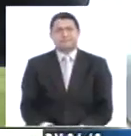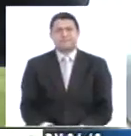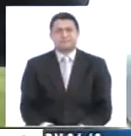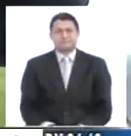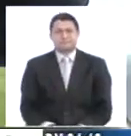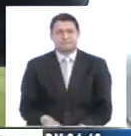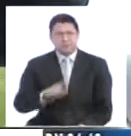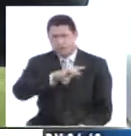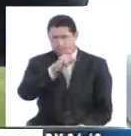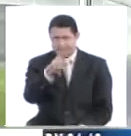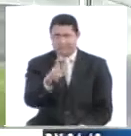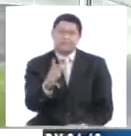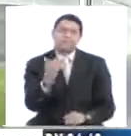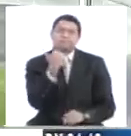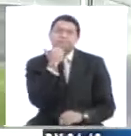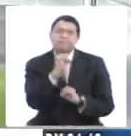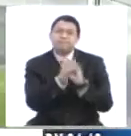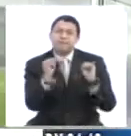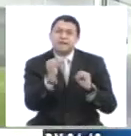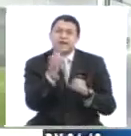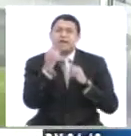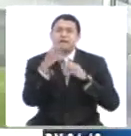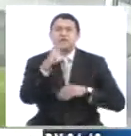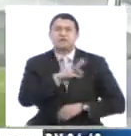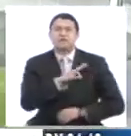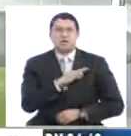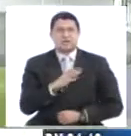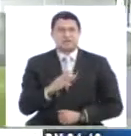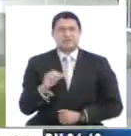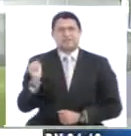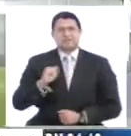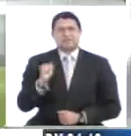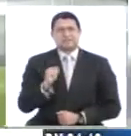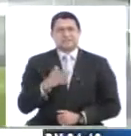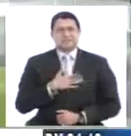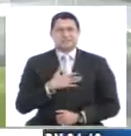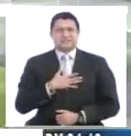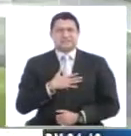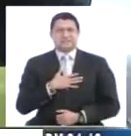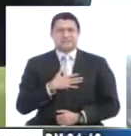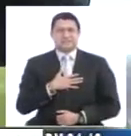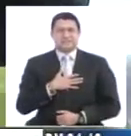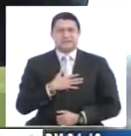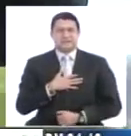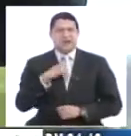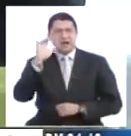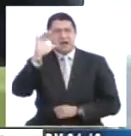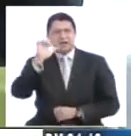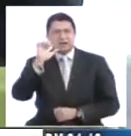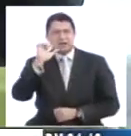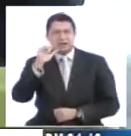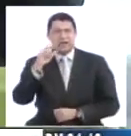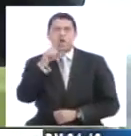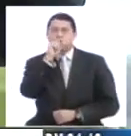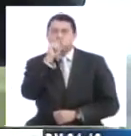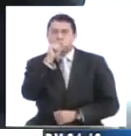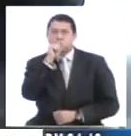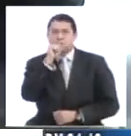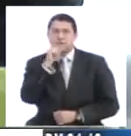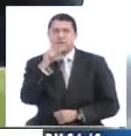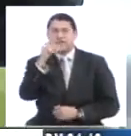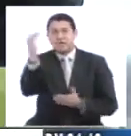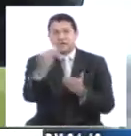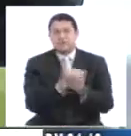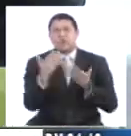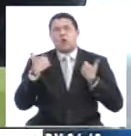doctor bueno ya para finalizar sus redes sociales sí claro a través de instagram y twitter quítate un